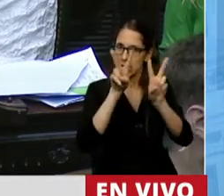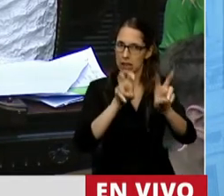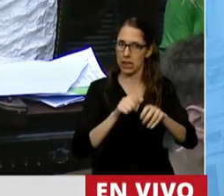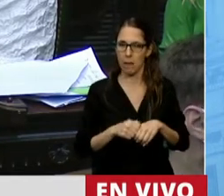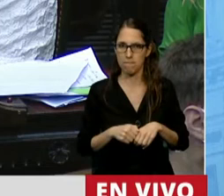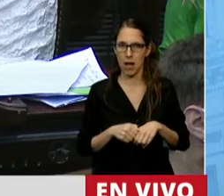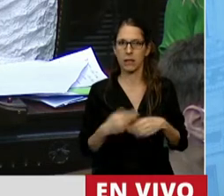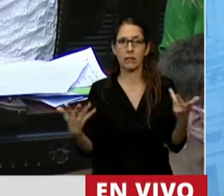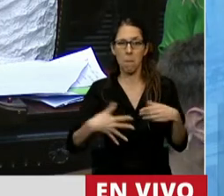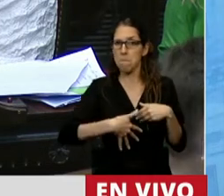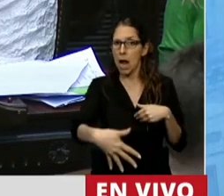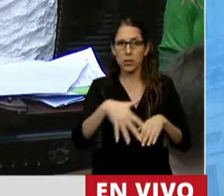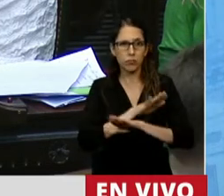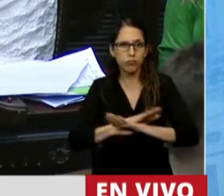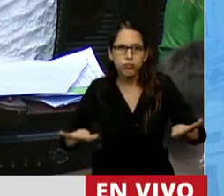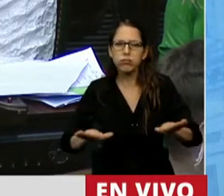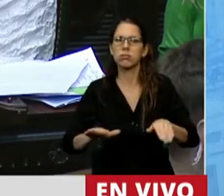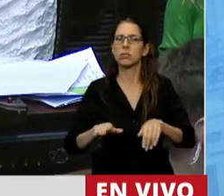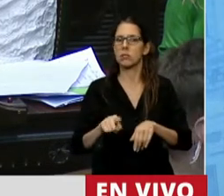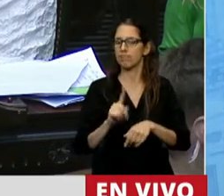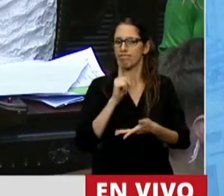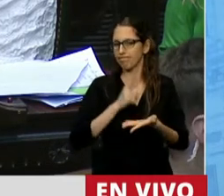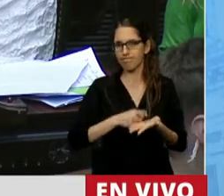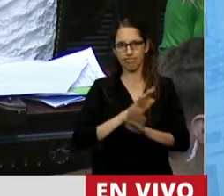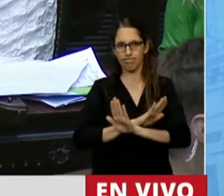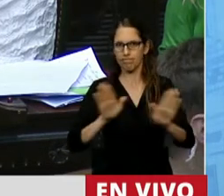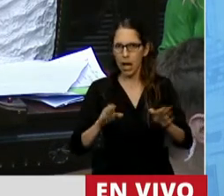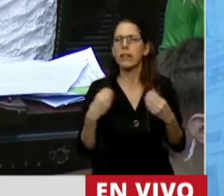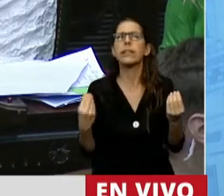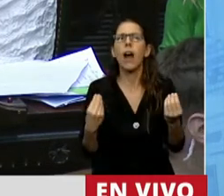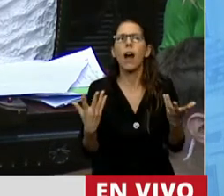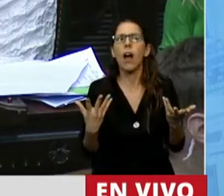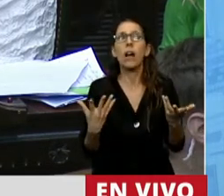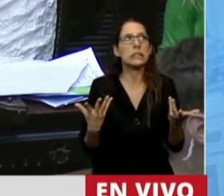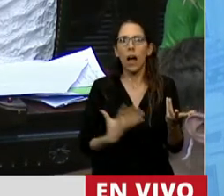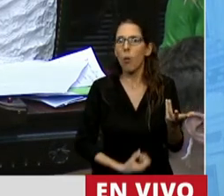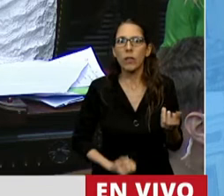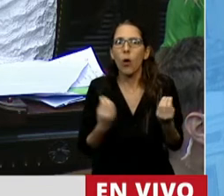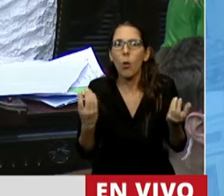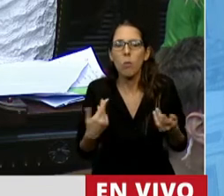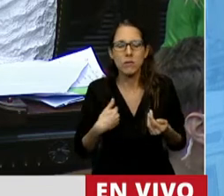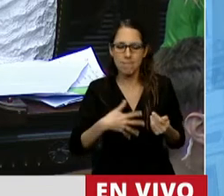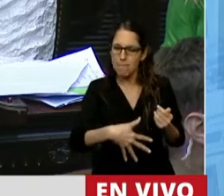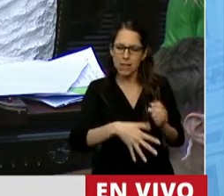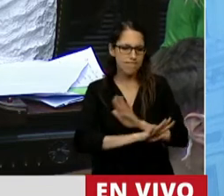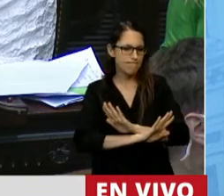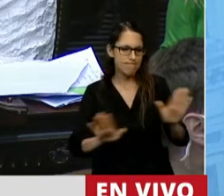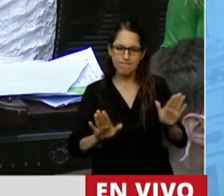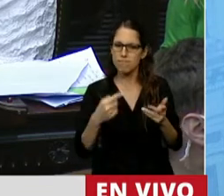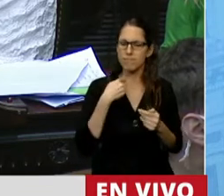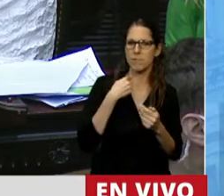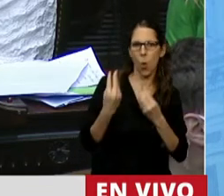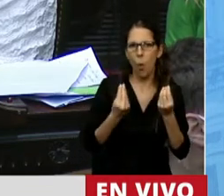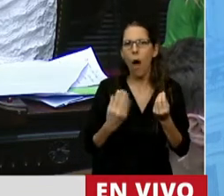no continuar con un embarazo no deseado, ¿cómo abortan? ¿En qué condiciones? ¿Cuánta seguridad